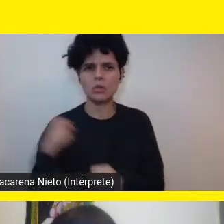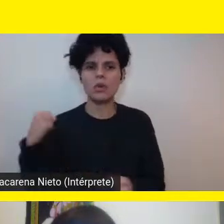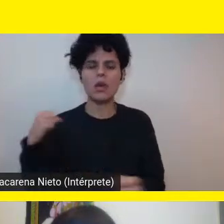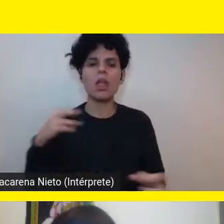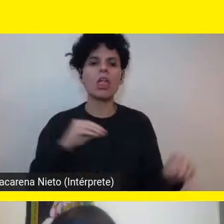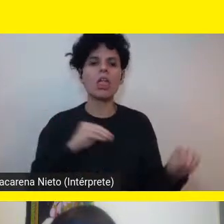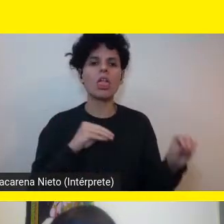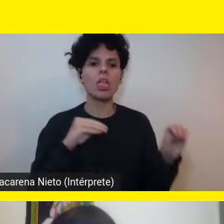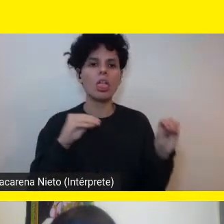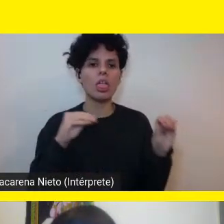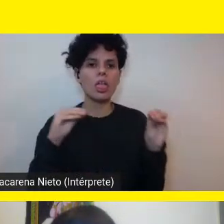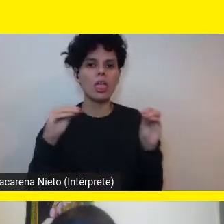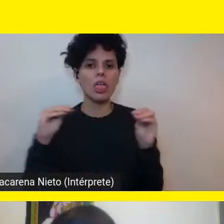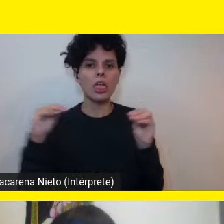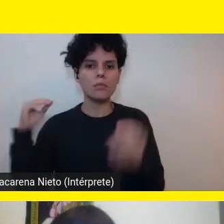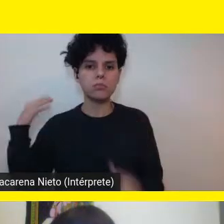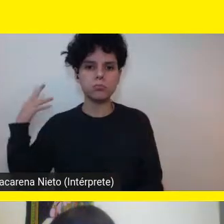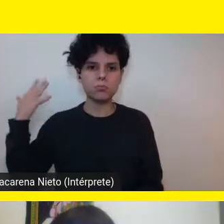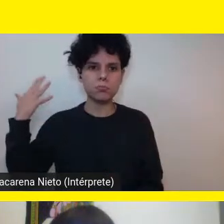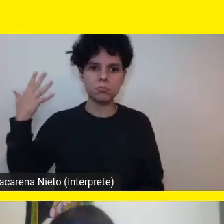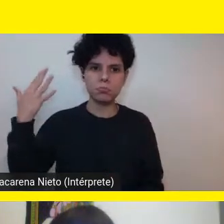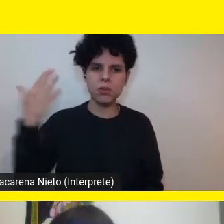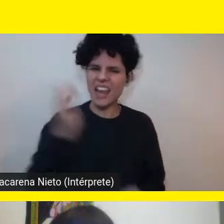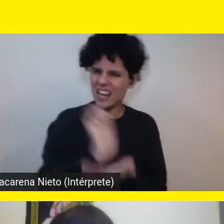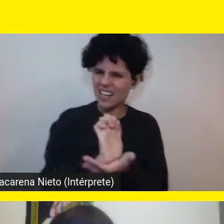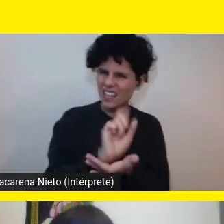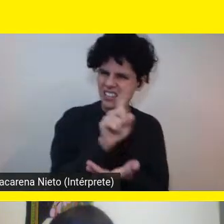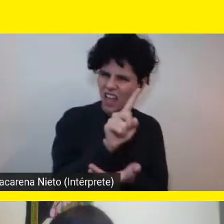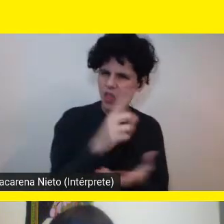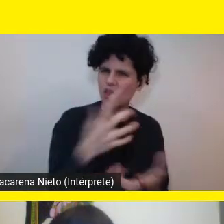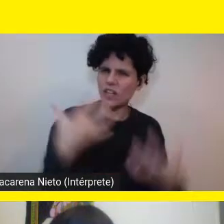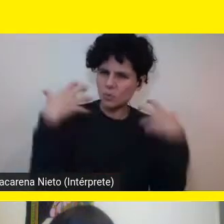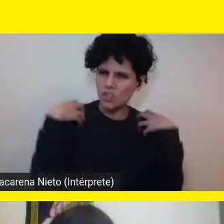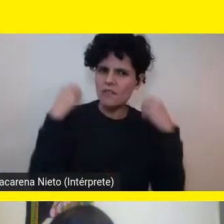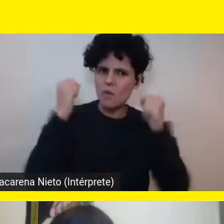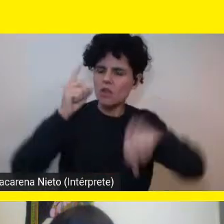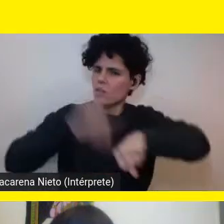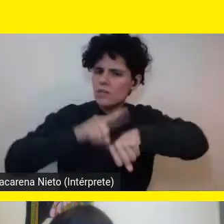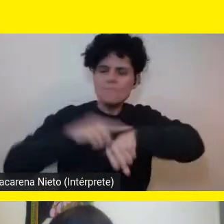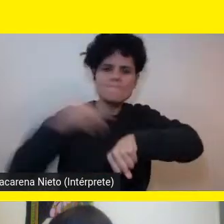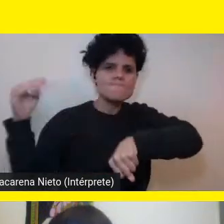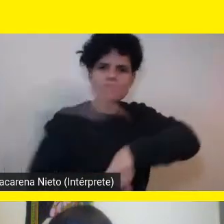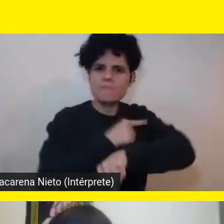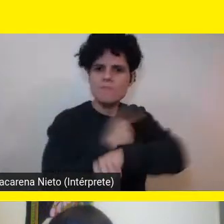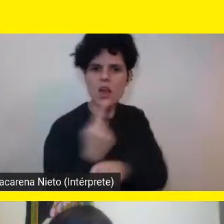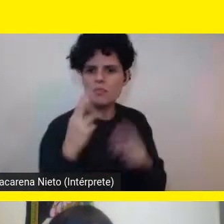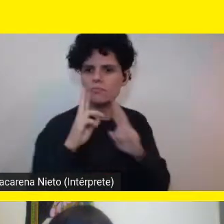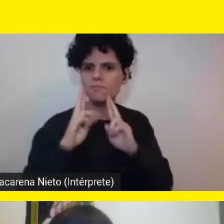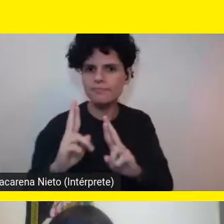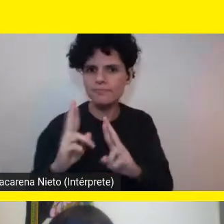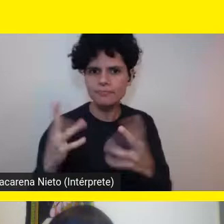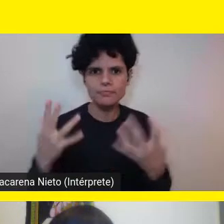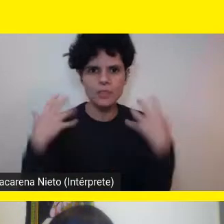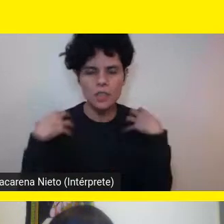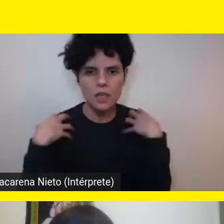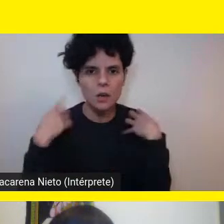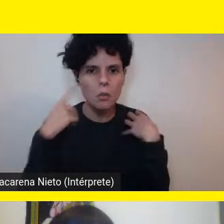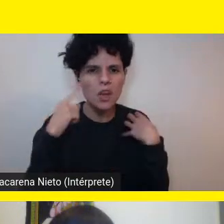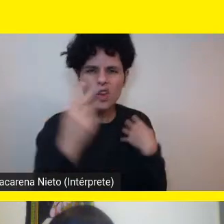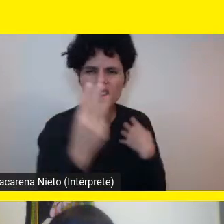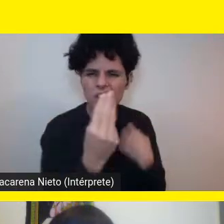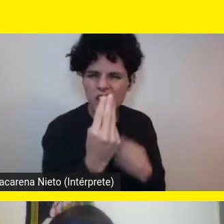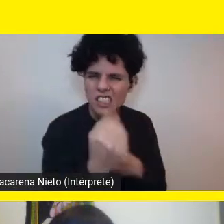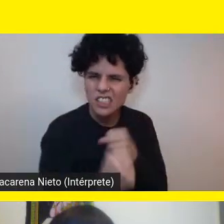ser pertinente, oportuno, ¿no? Lo hace con tanta tardanza que, por ejemplo, personas que